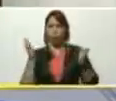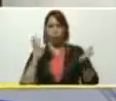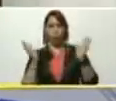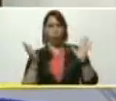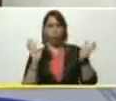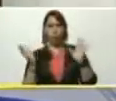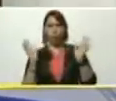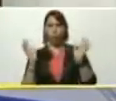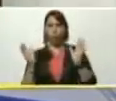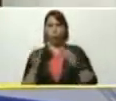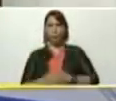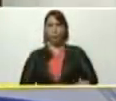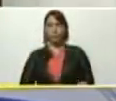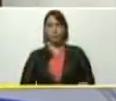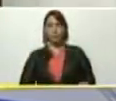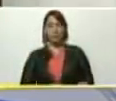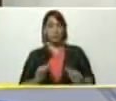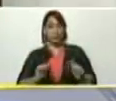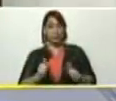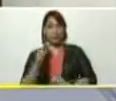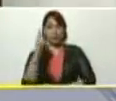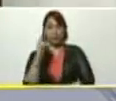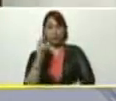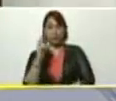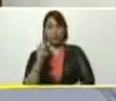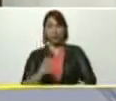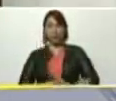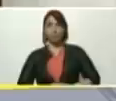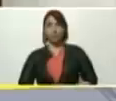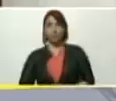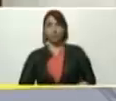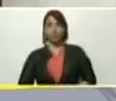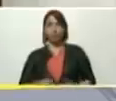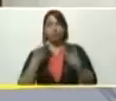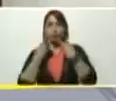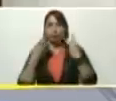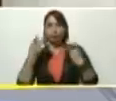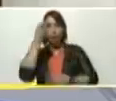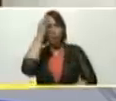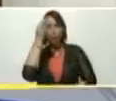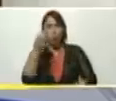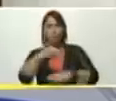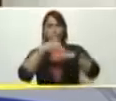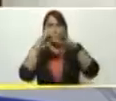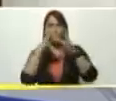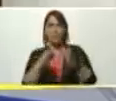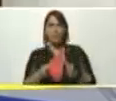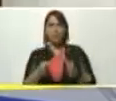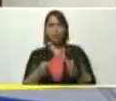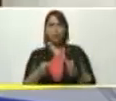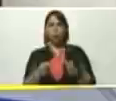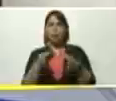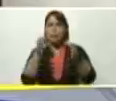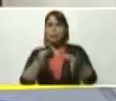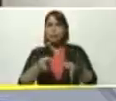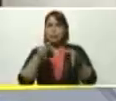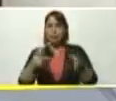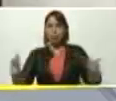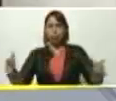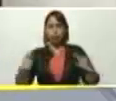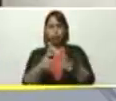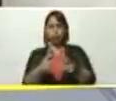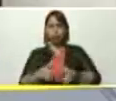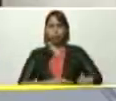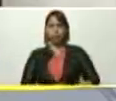desde el viernes. Bueno, declaré el Consejo de Ministros en sesión permanente,